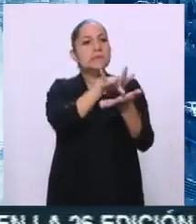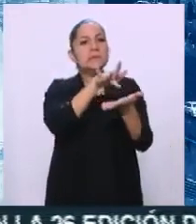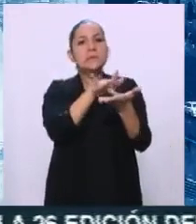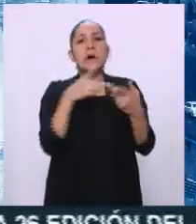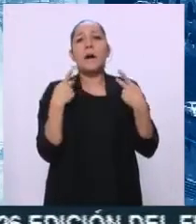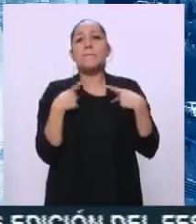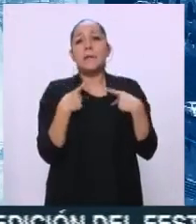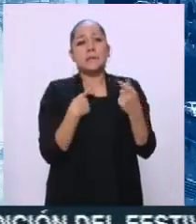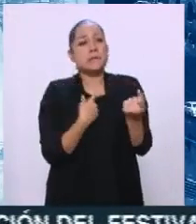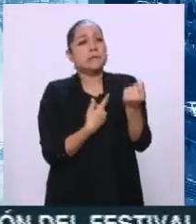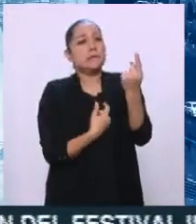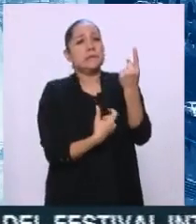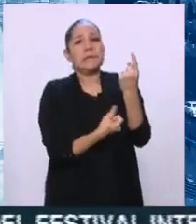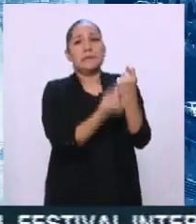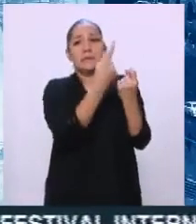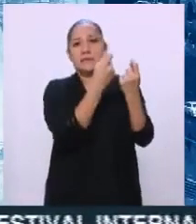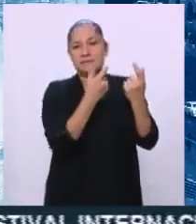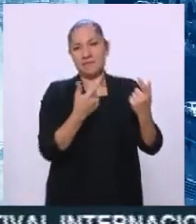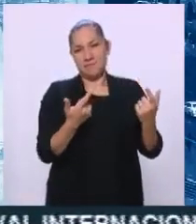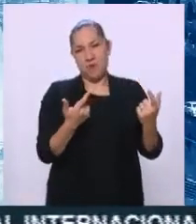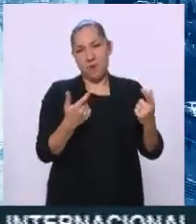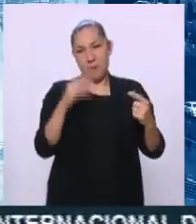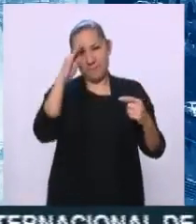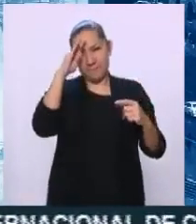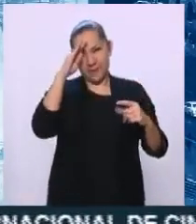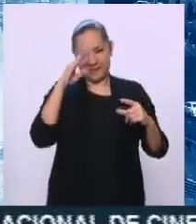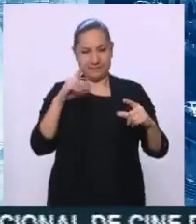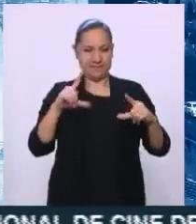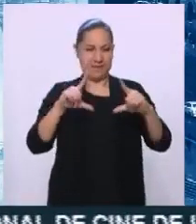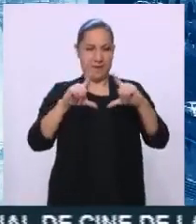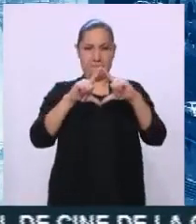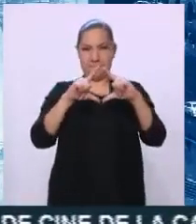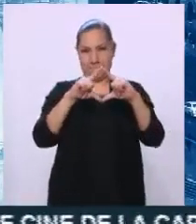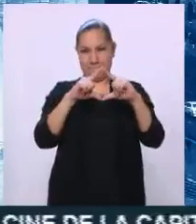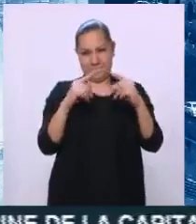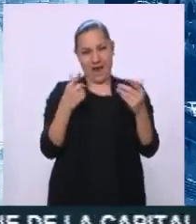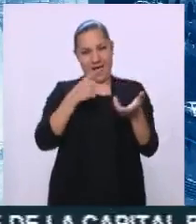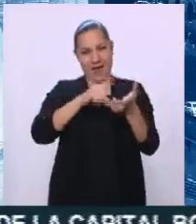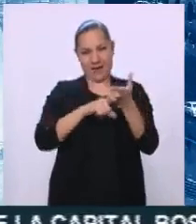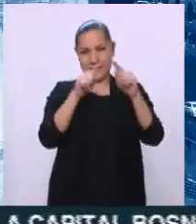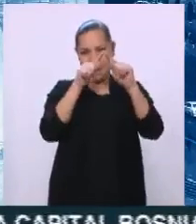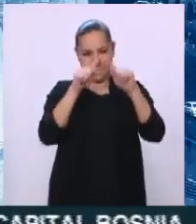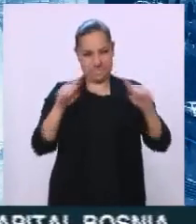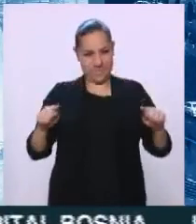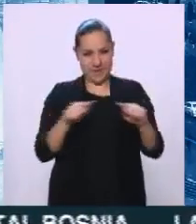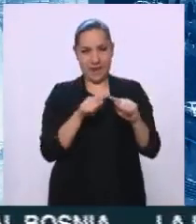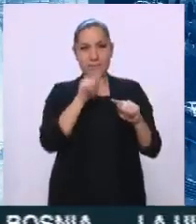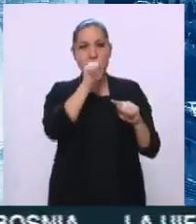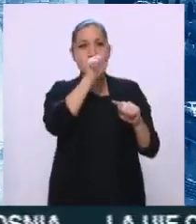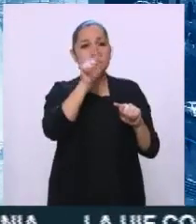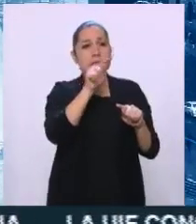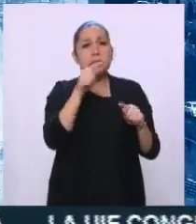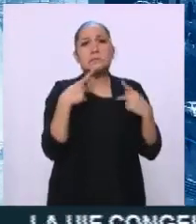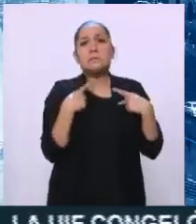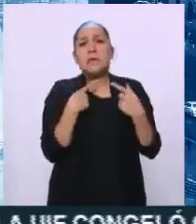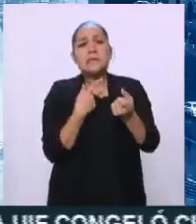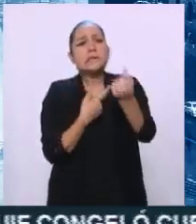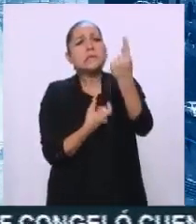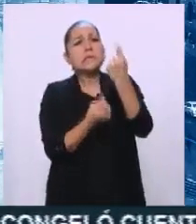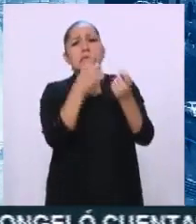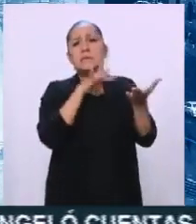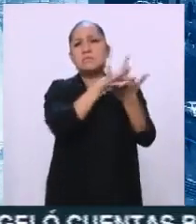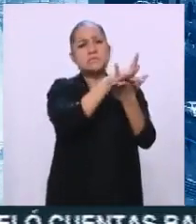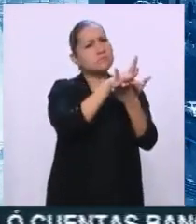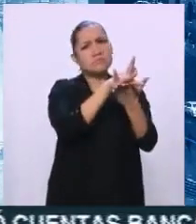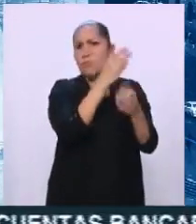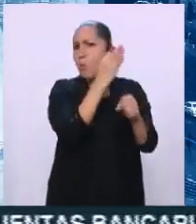hoy la pirámide se invirtió. Hoy la mayoría de la población está recibiendo algún tipo de beneficio, algún tipo de apoyo